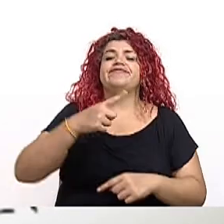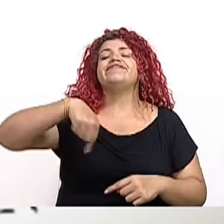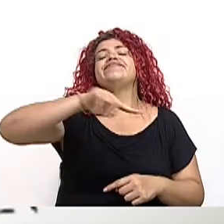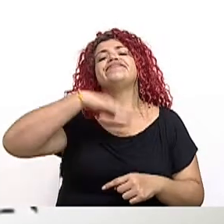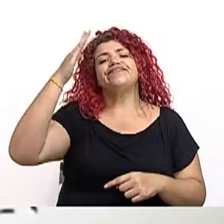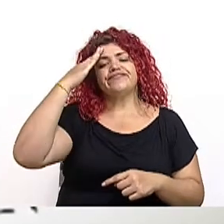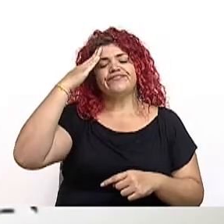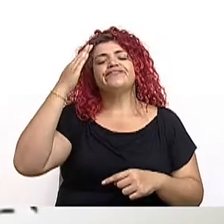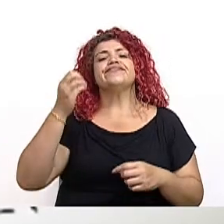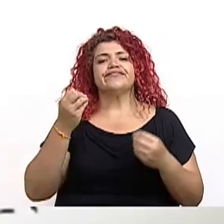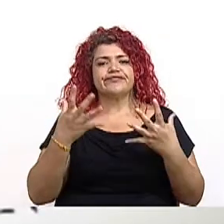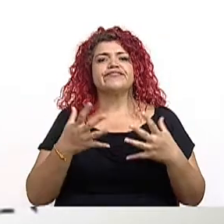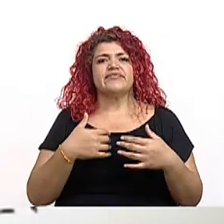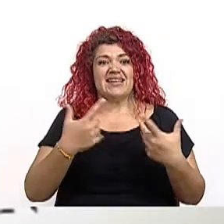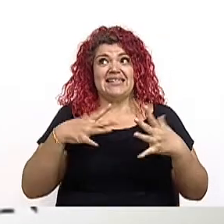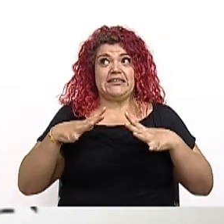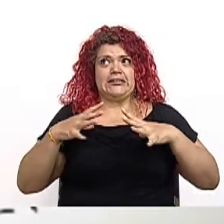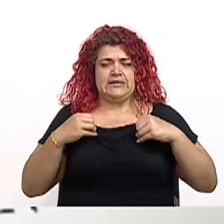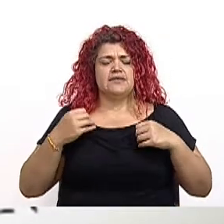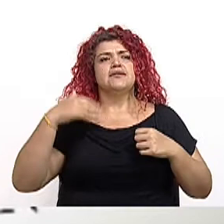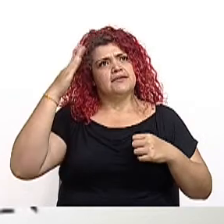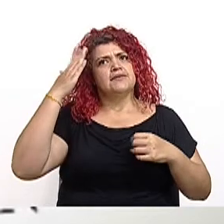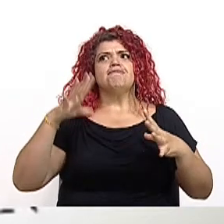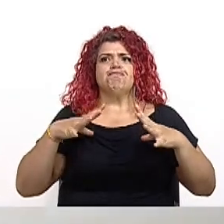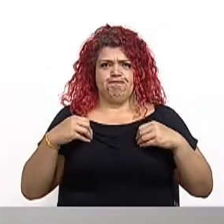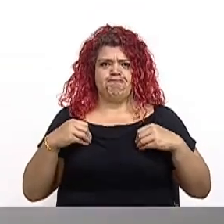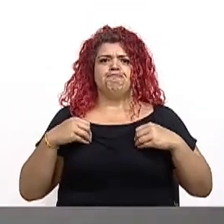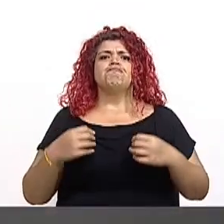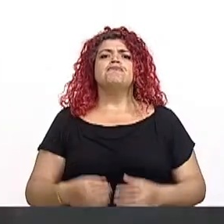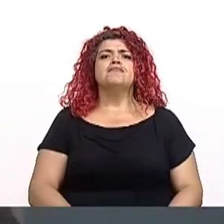lo suficiente. Adaptémonos.